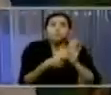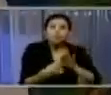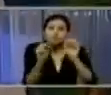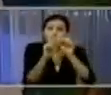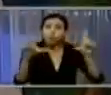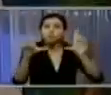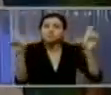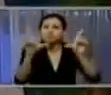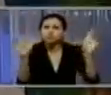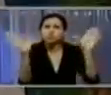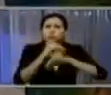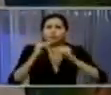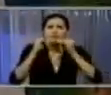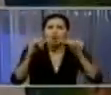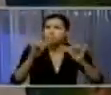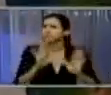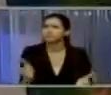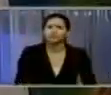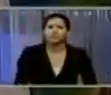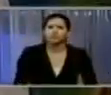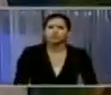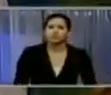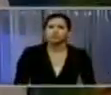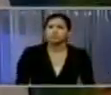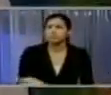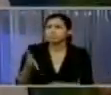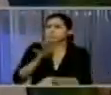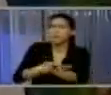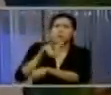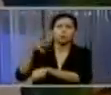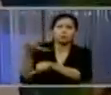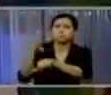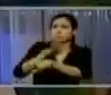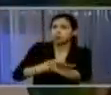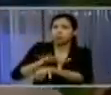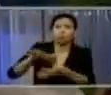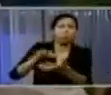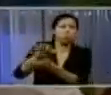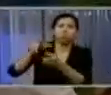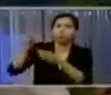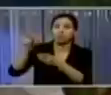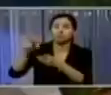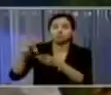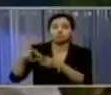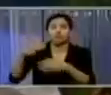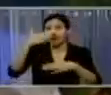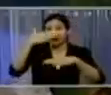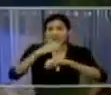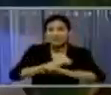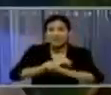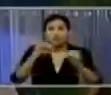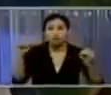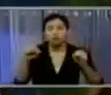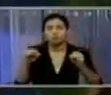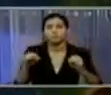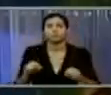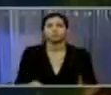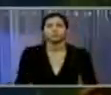Bastante desestabilizado han dejado una región clave del mundo. Y el terrorismo, qué